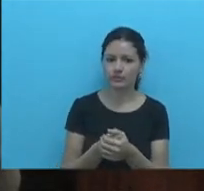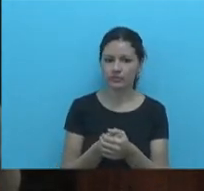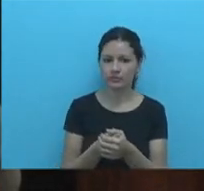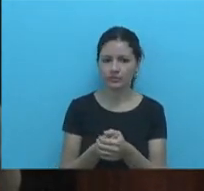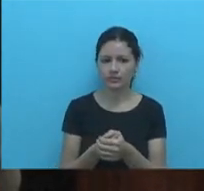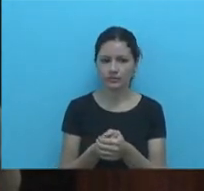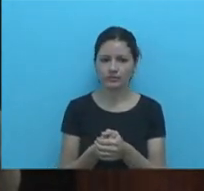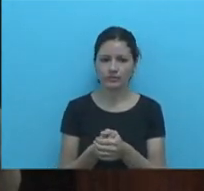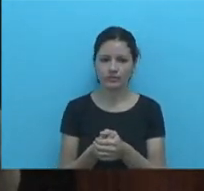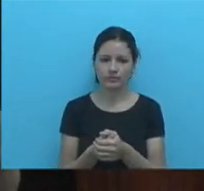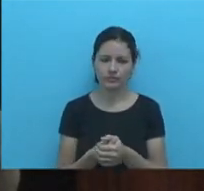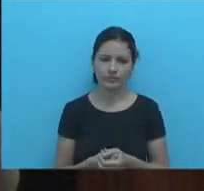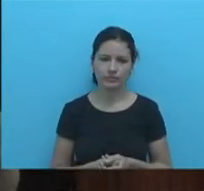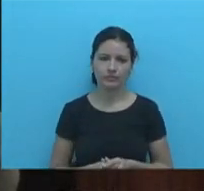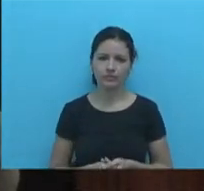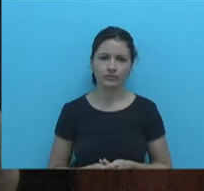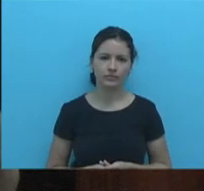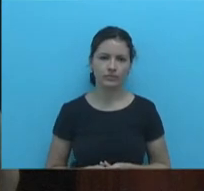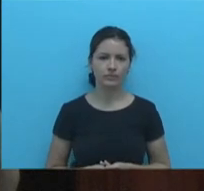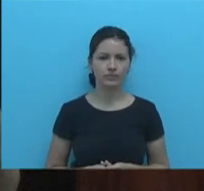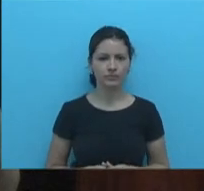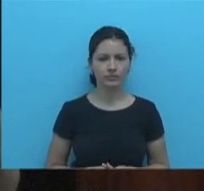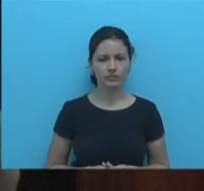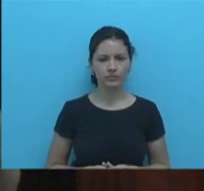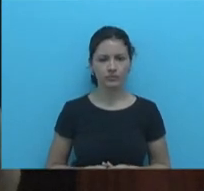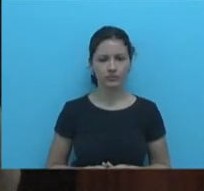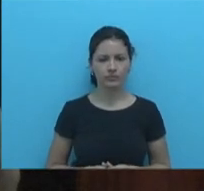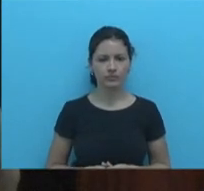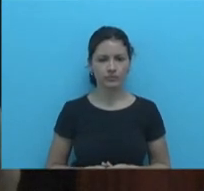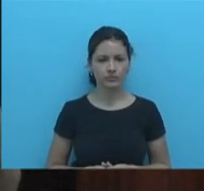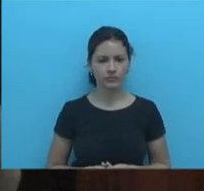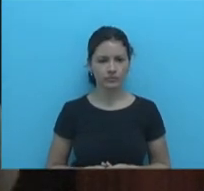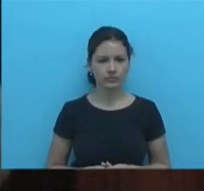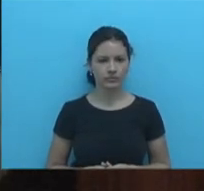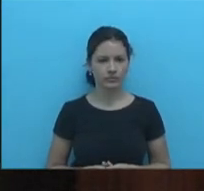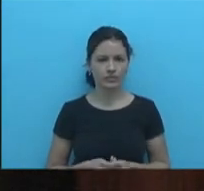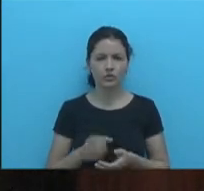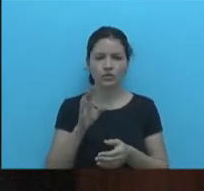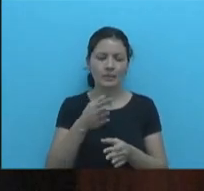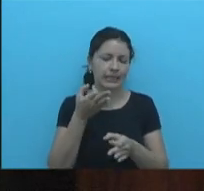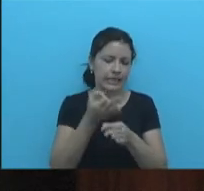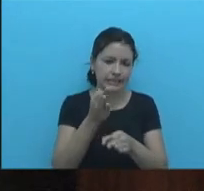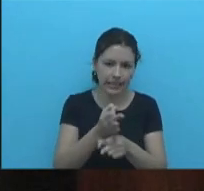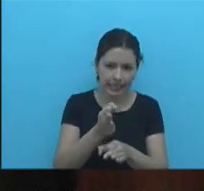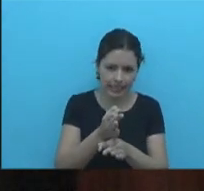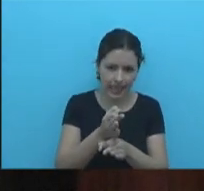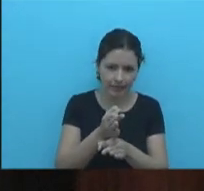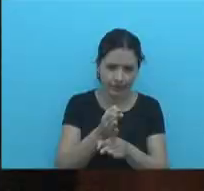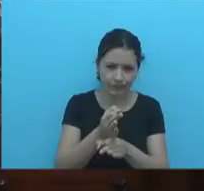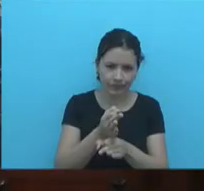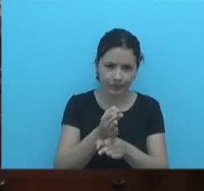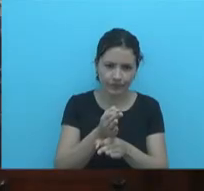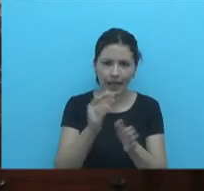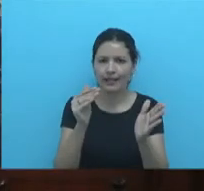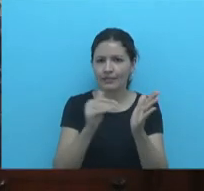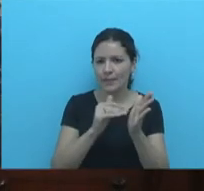el rubro que te querés meter. Diputada tiene la palabra. Esto más que nada es una capacitación. Uno lo toma dependiendo de su objetivo.